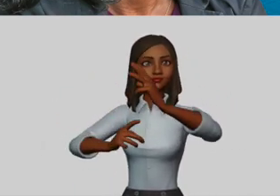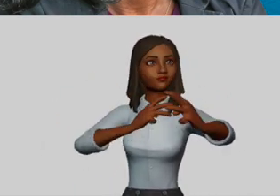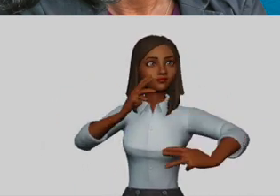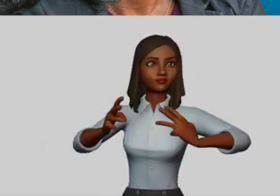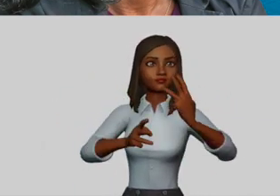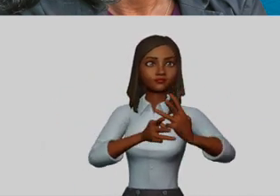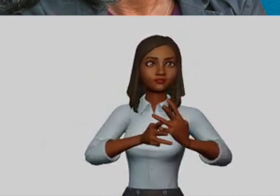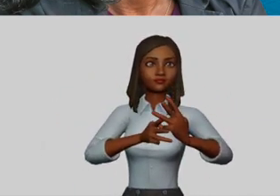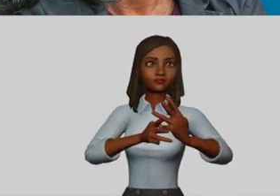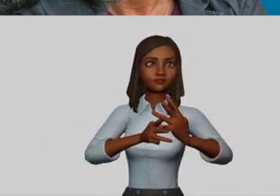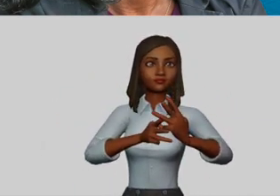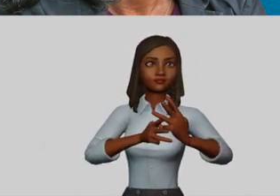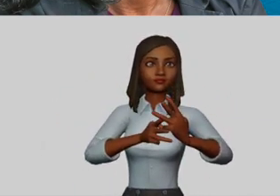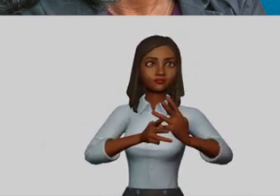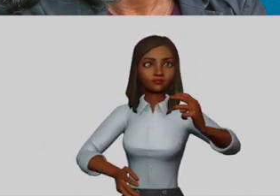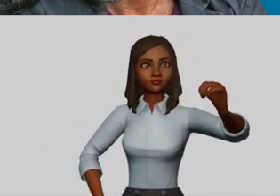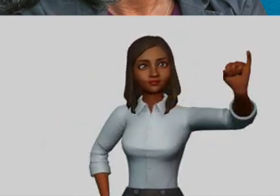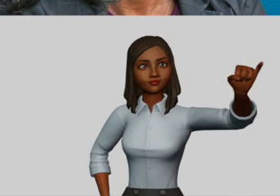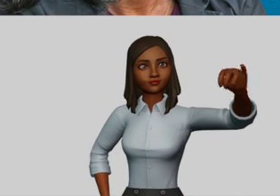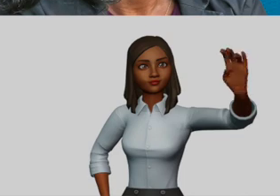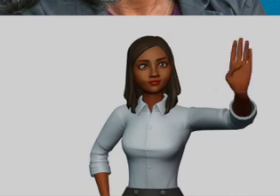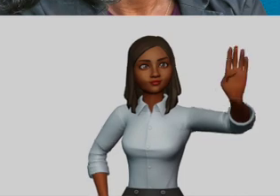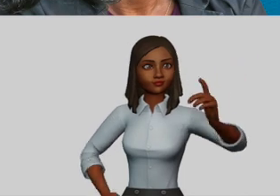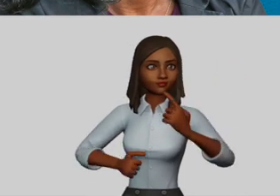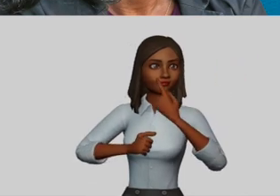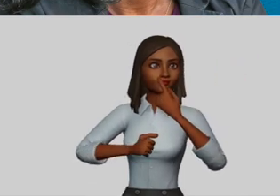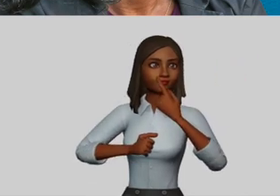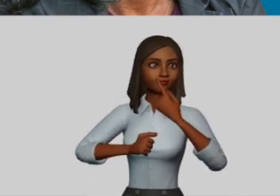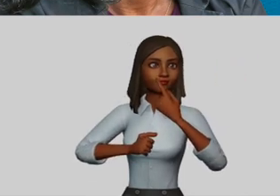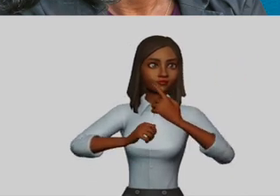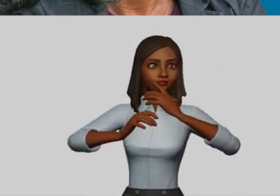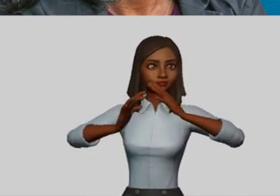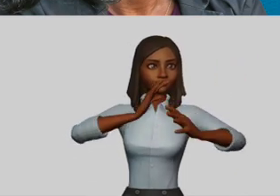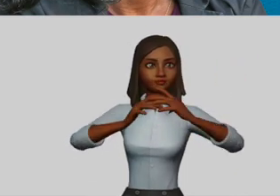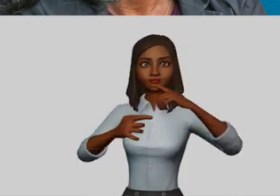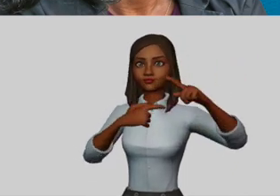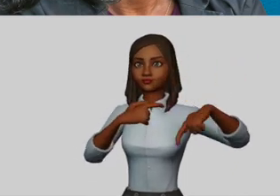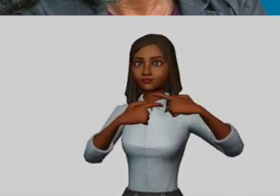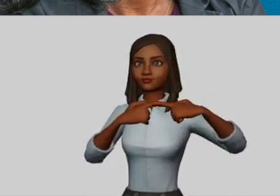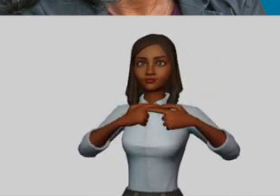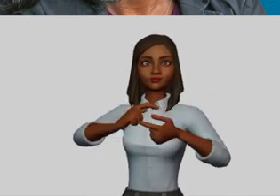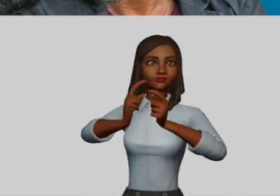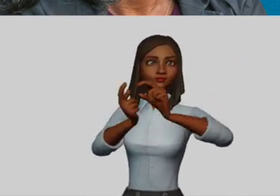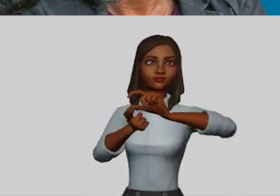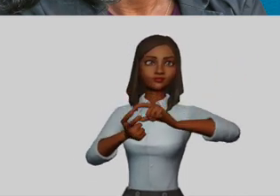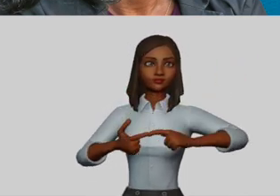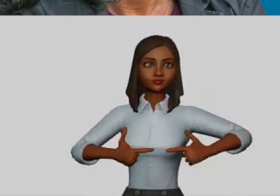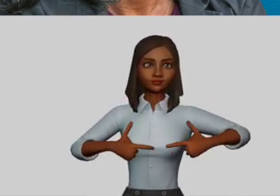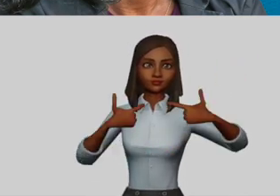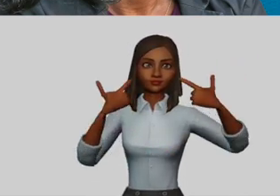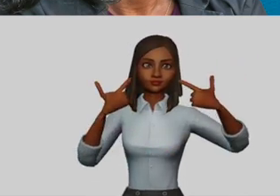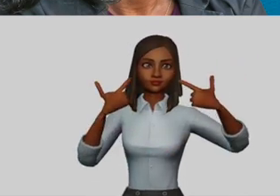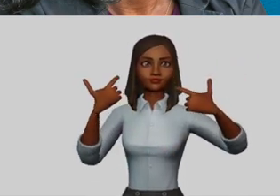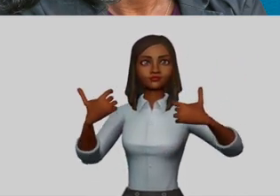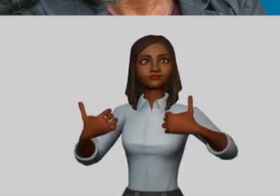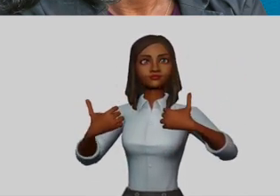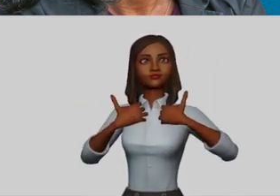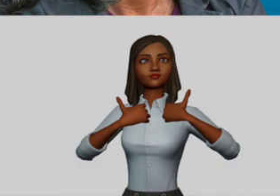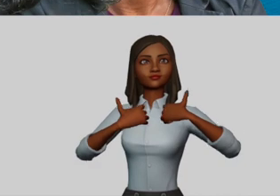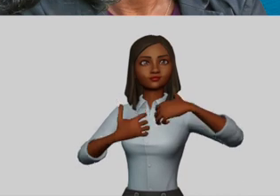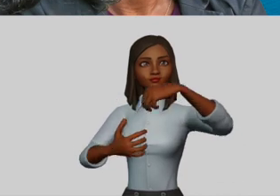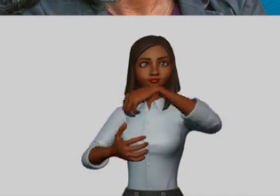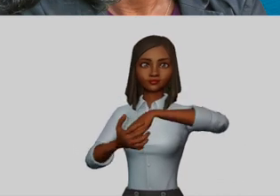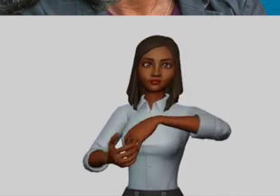a representar, vamos a enseñarle a la gente cómo comunicarnos, porque lo que más escucho cuando estoy trabajando con personas que